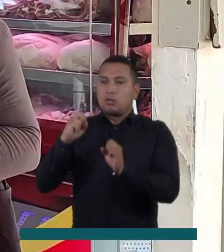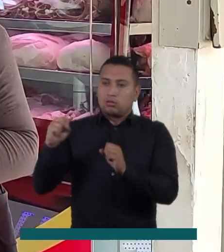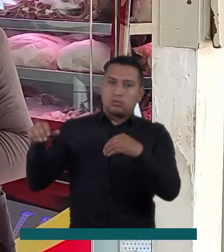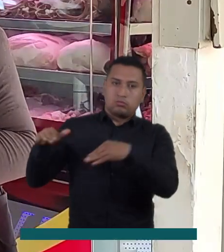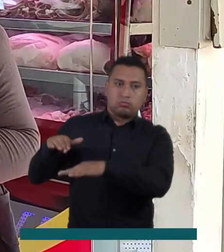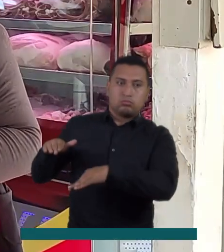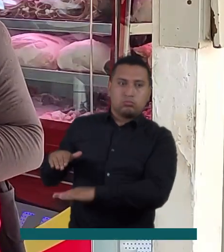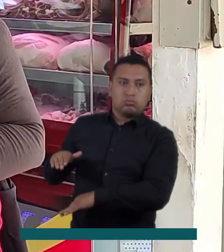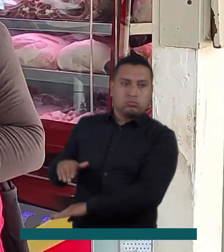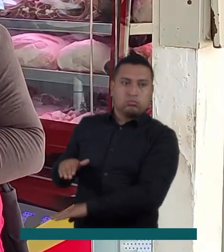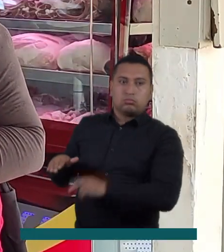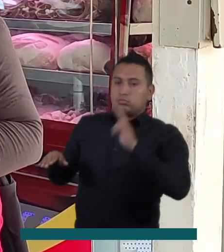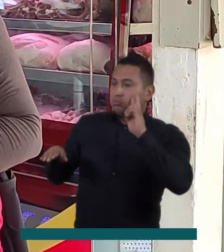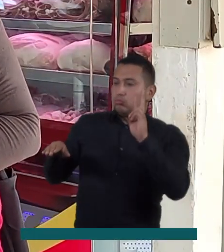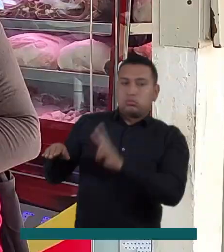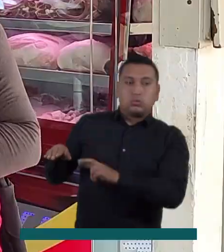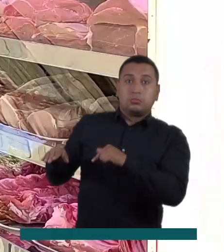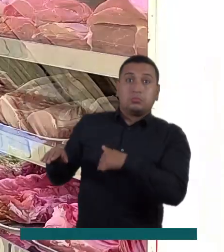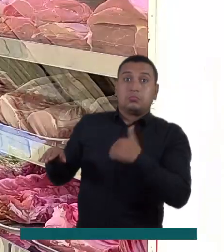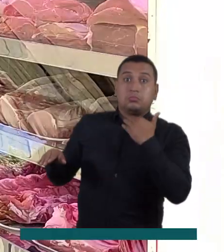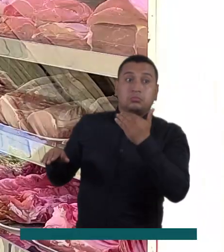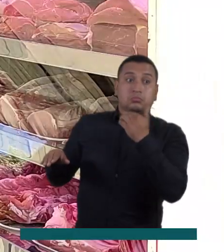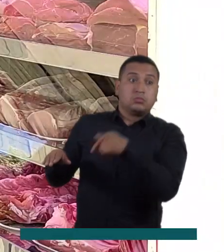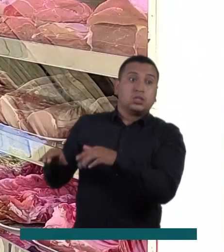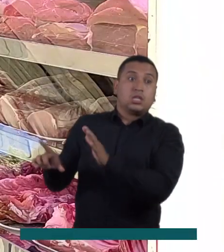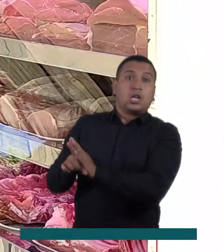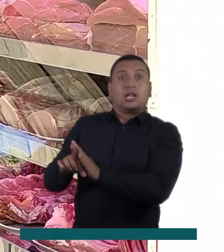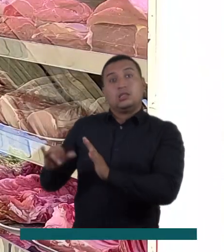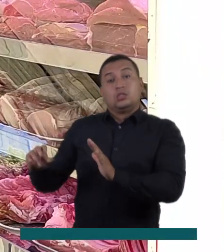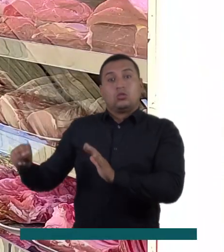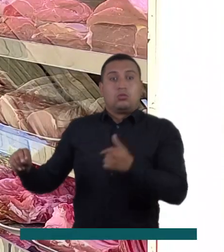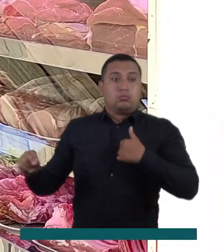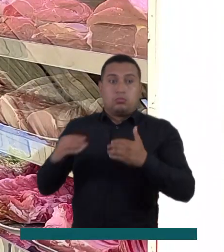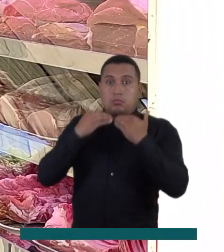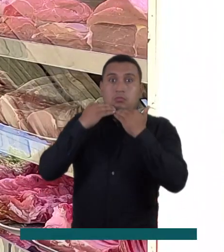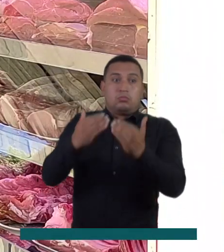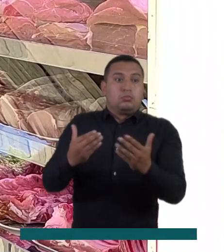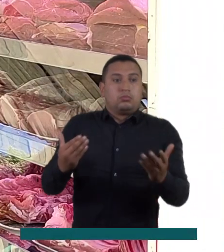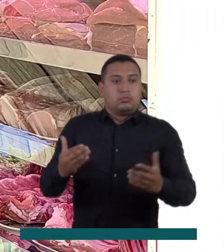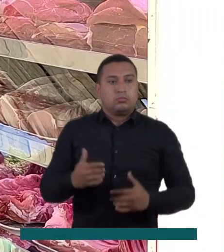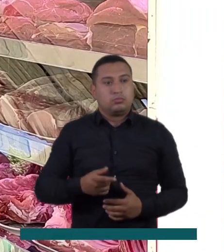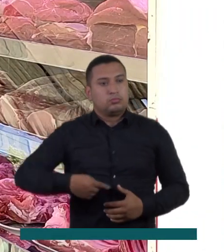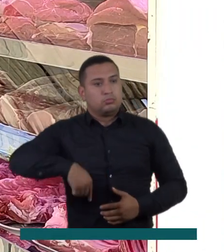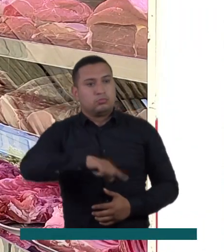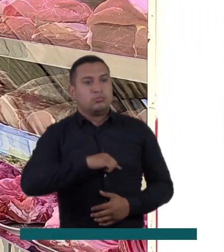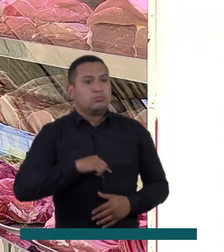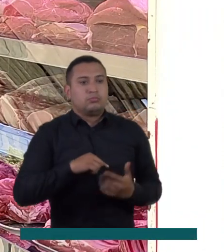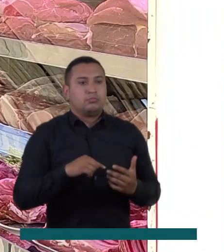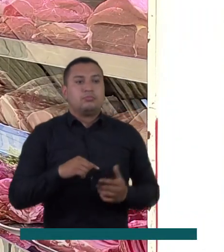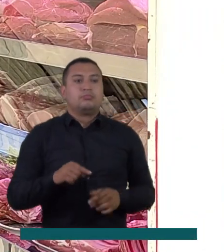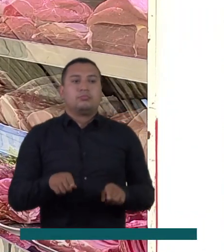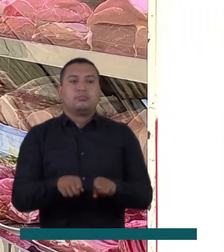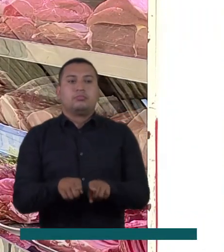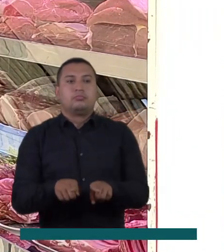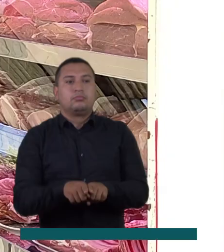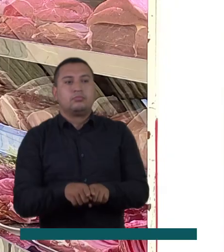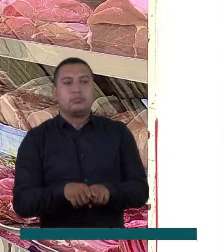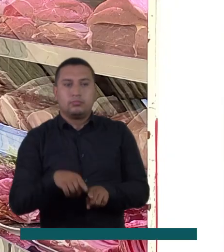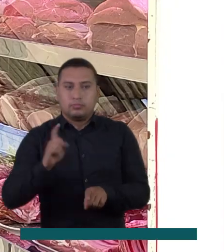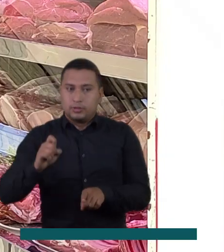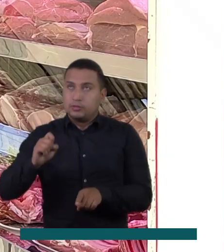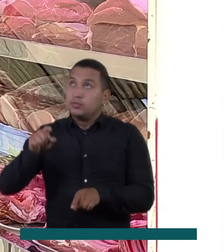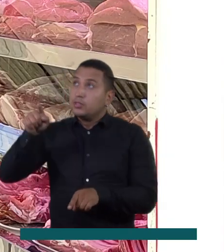La compra porque no sé qué es legal y qué no es legal. Estas carnes que no son sacrificadas en establecimientos autorizados por el